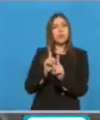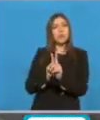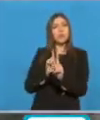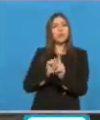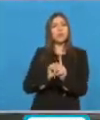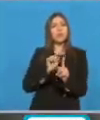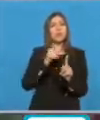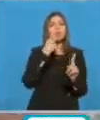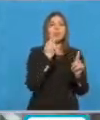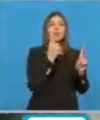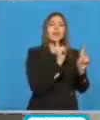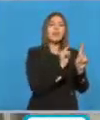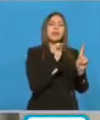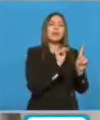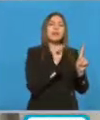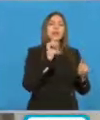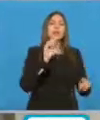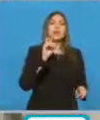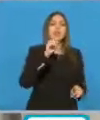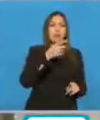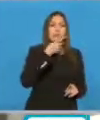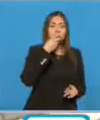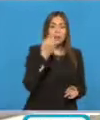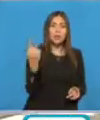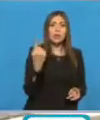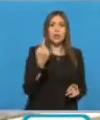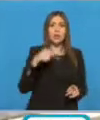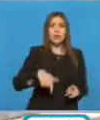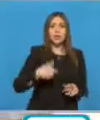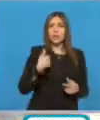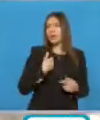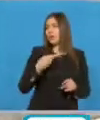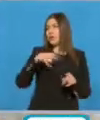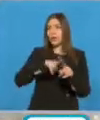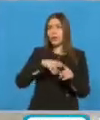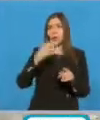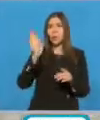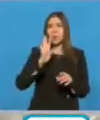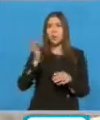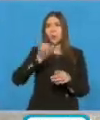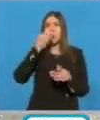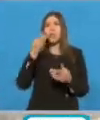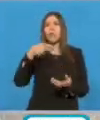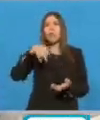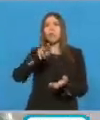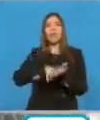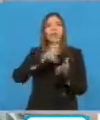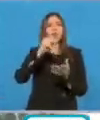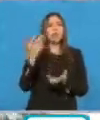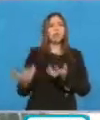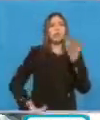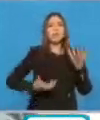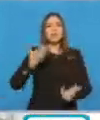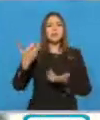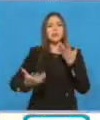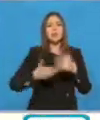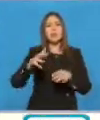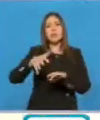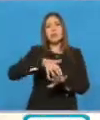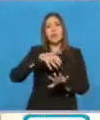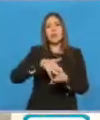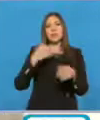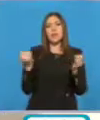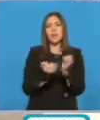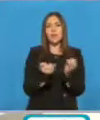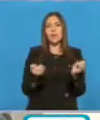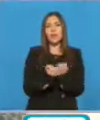que Cuauhtémoc le dijo, ¿qué acaso yo estoy en un lecho de rosas? Pues también estaba igual tatemándose las patrullas, tío Alberto, los pies,